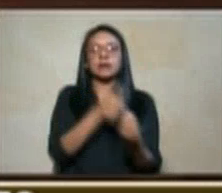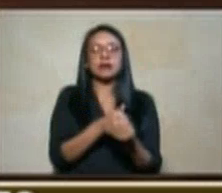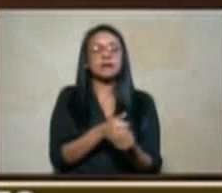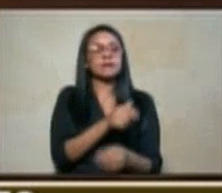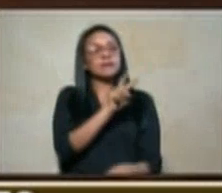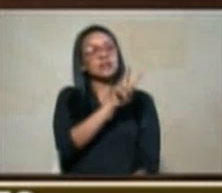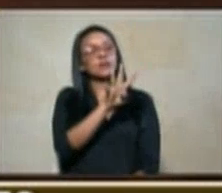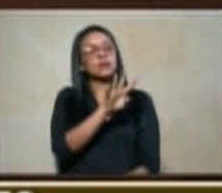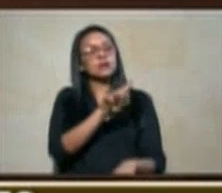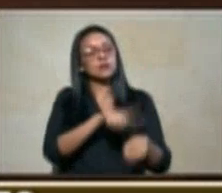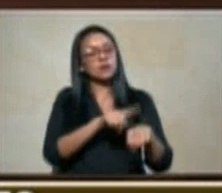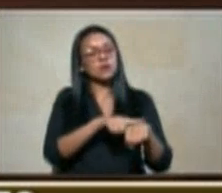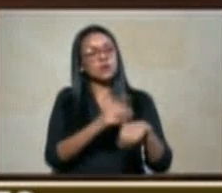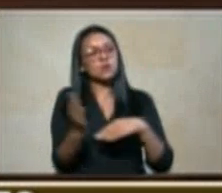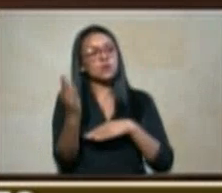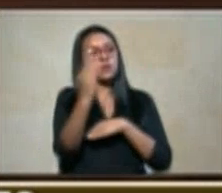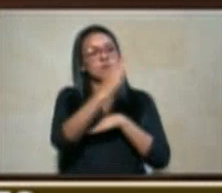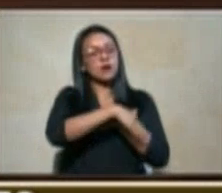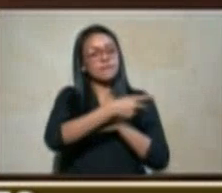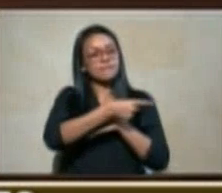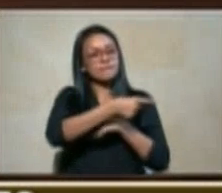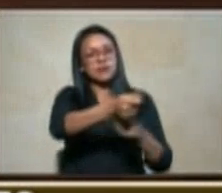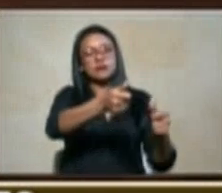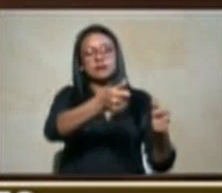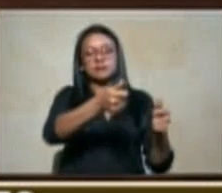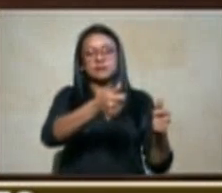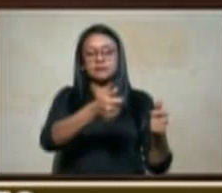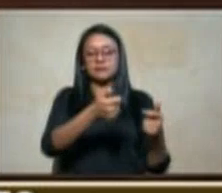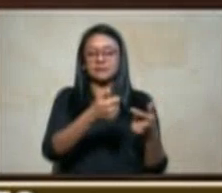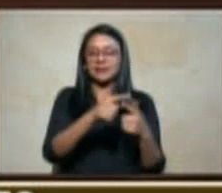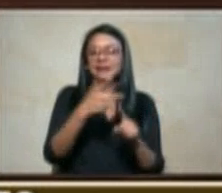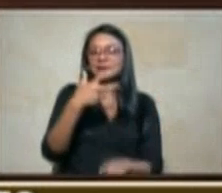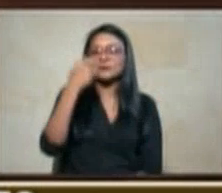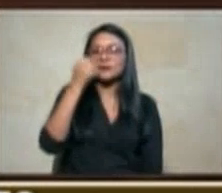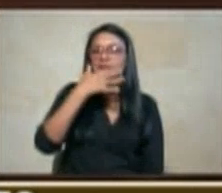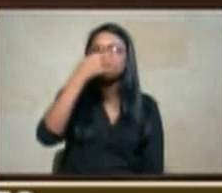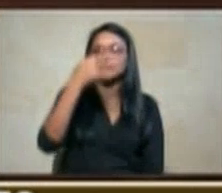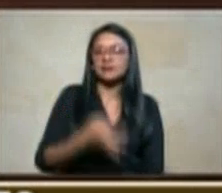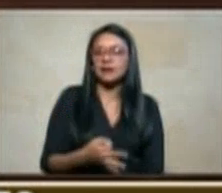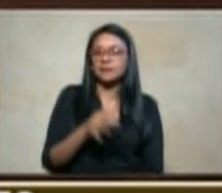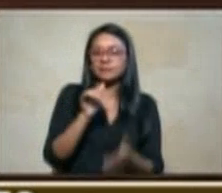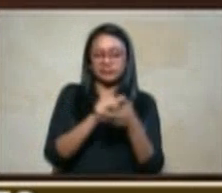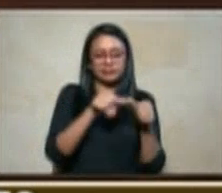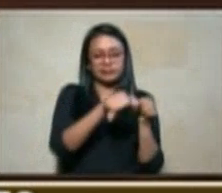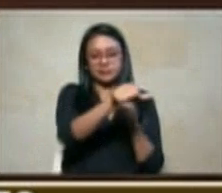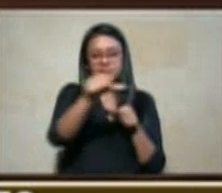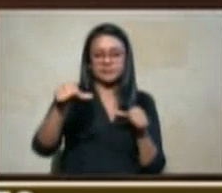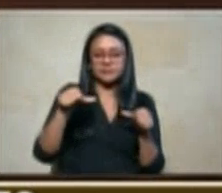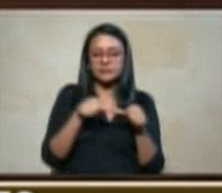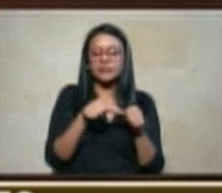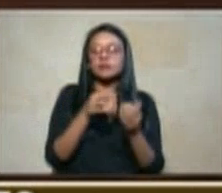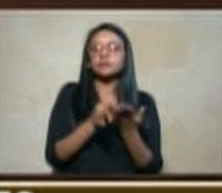historia real de la parcela La Concordia. Y quisiera que miráramos estos videos para